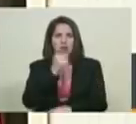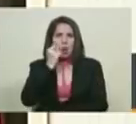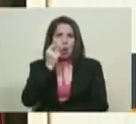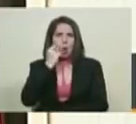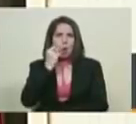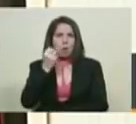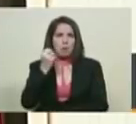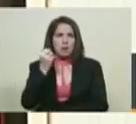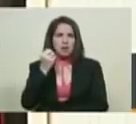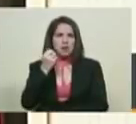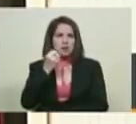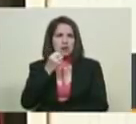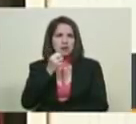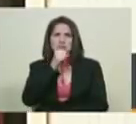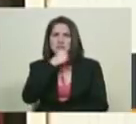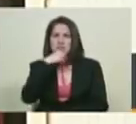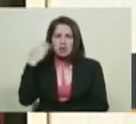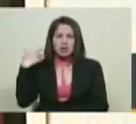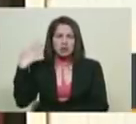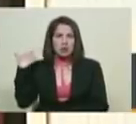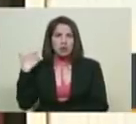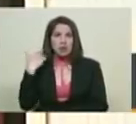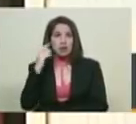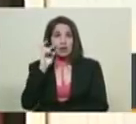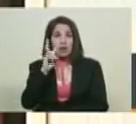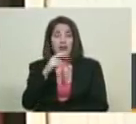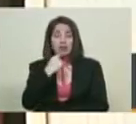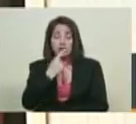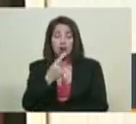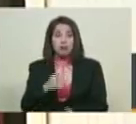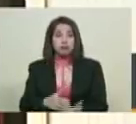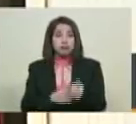Félix Antonio de Alcázar Andrade,